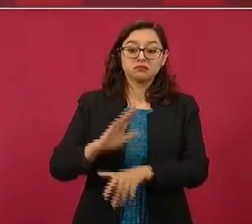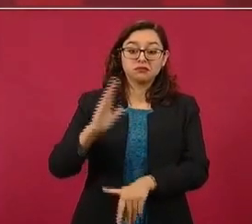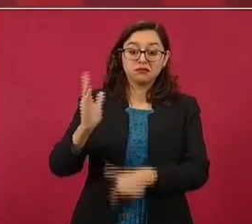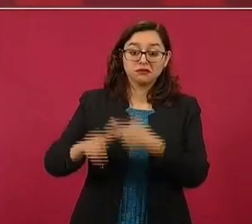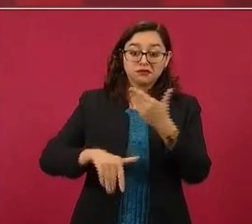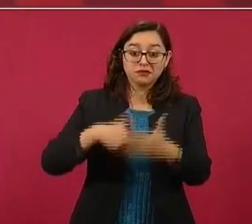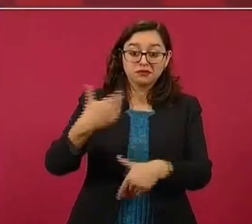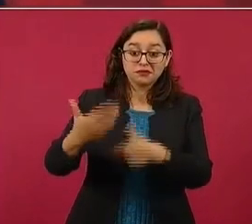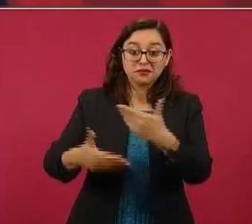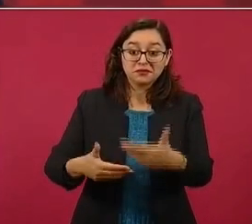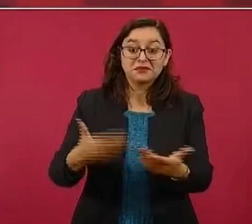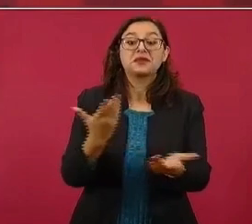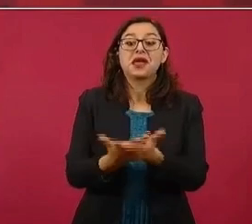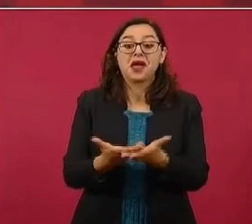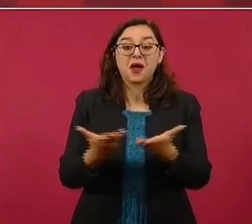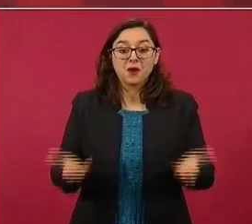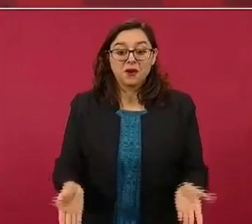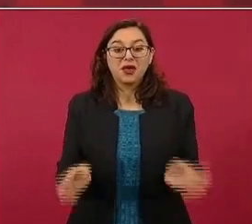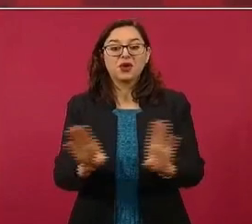siguen formalmente